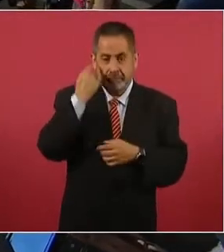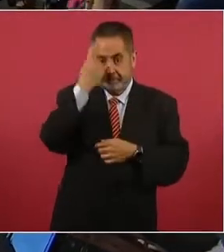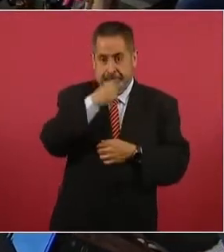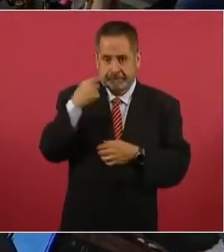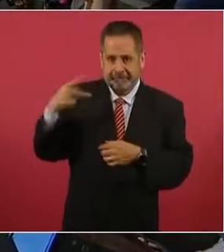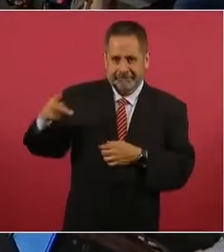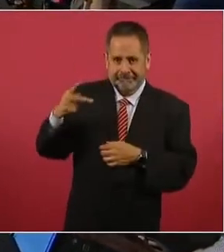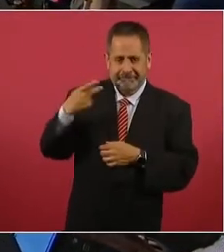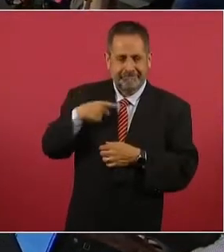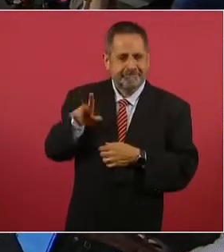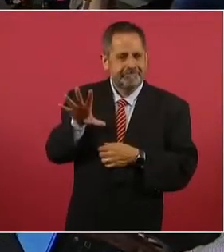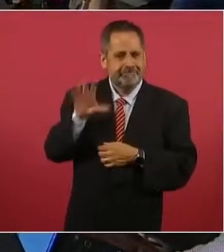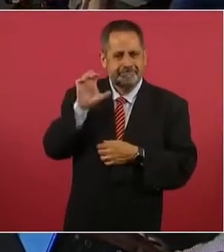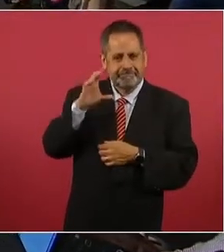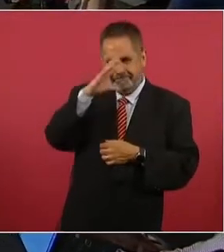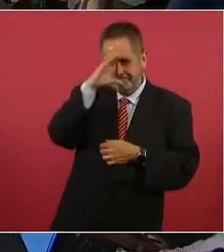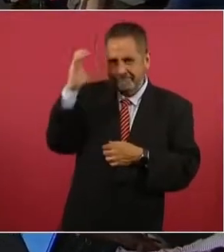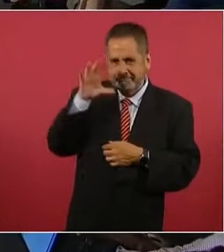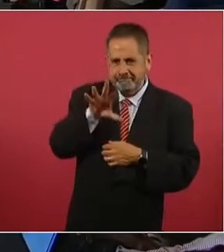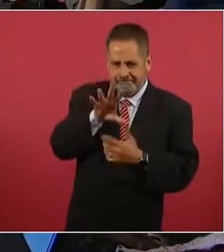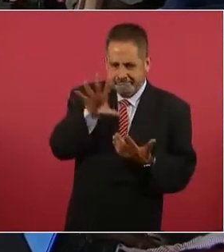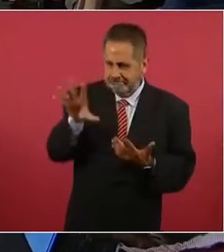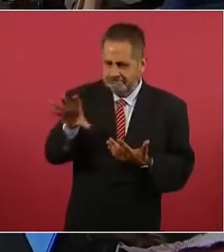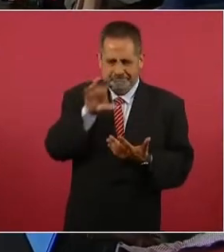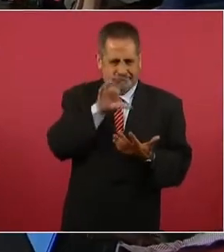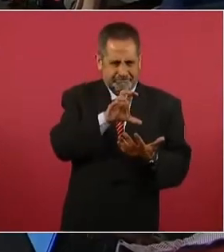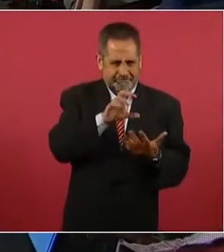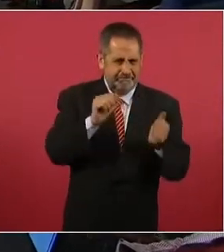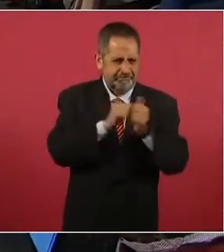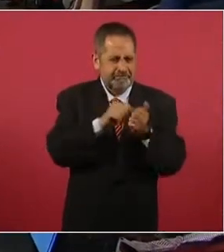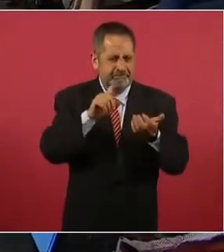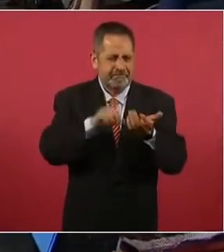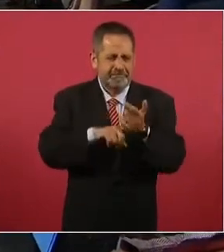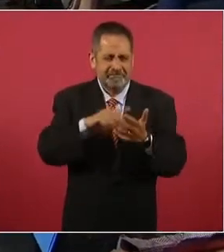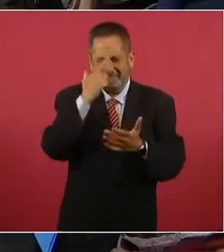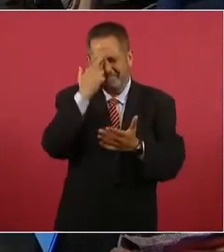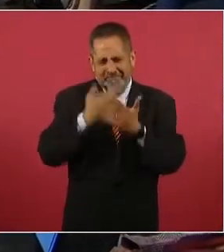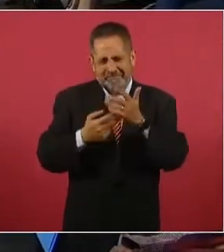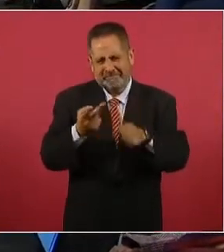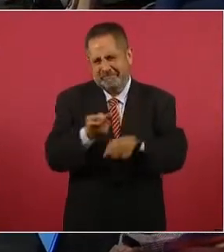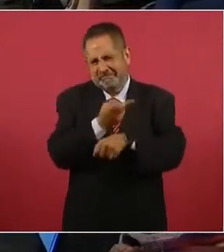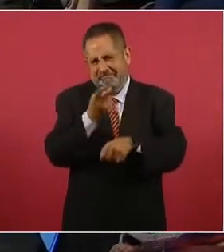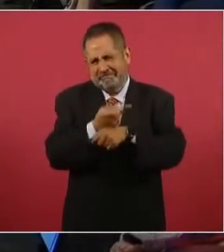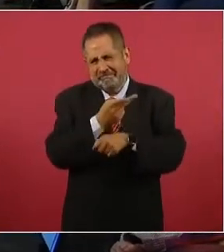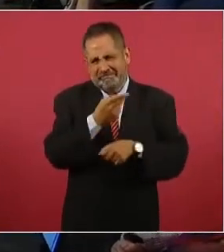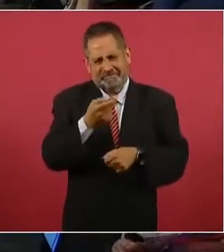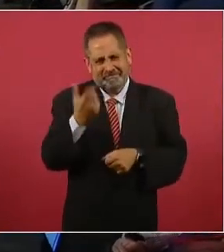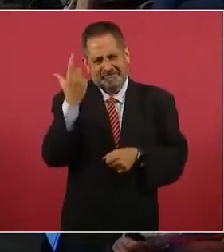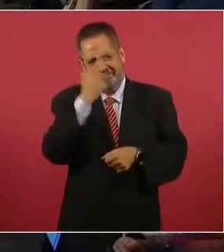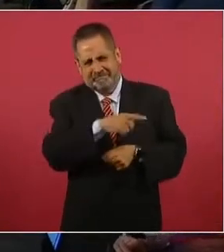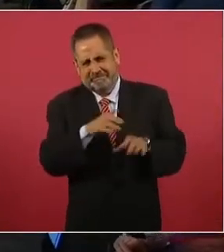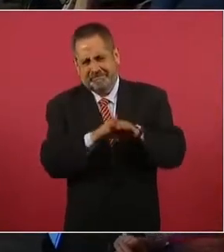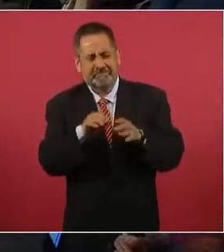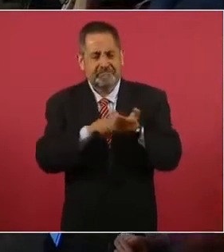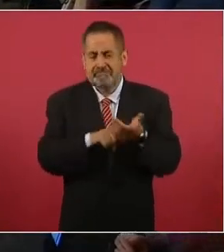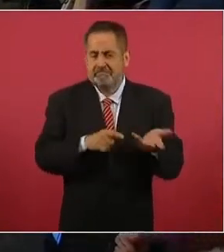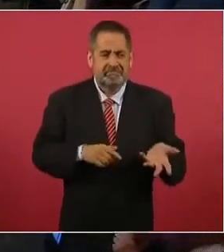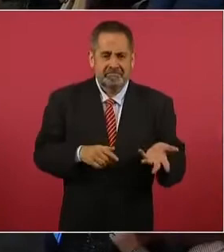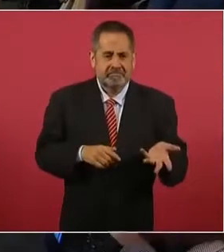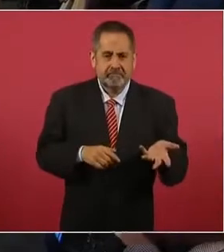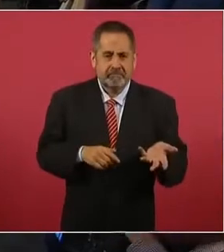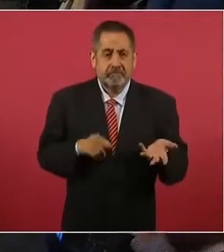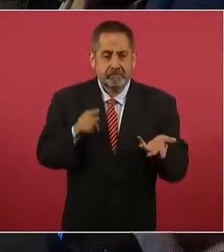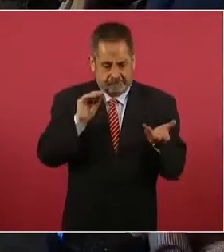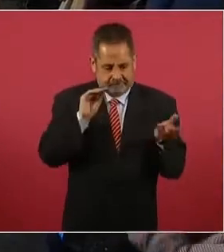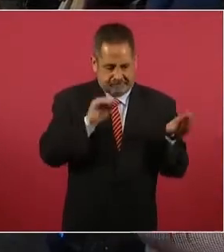de la víctima en posiciones, no sé, grotescas, posiciones sexuales, o incluso